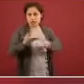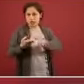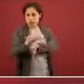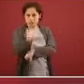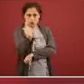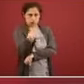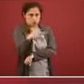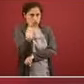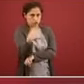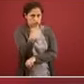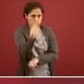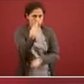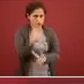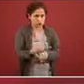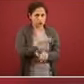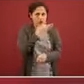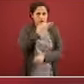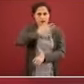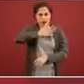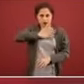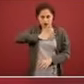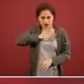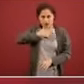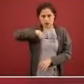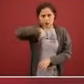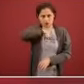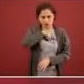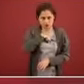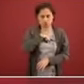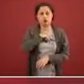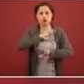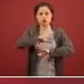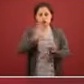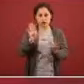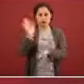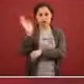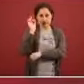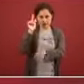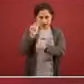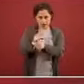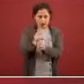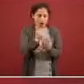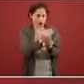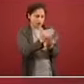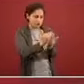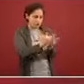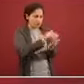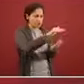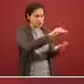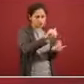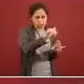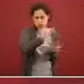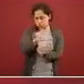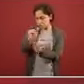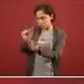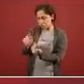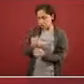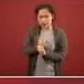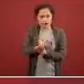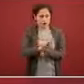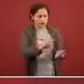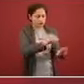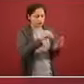quede claro eso, y en la medida en que nosotros en la federación conozcamos que hay necesidad, por supuesto que